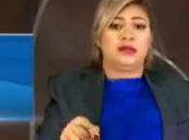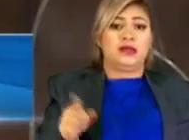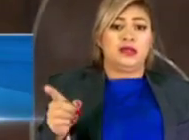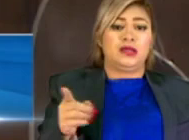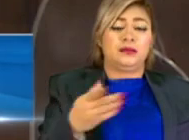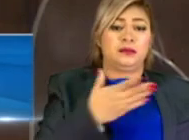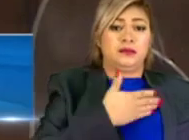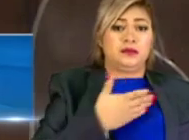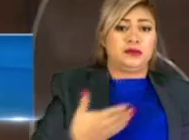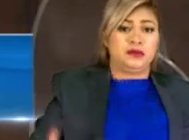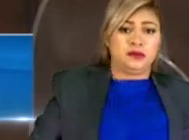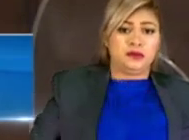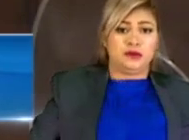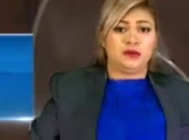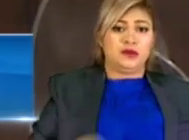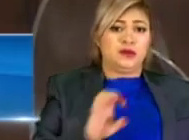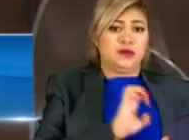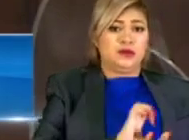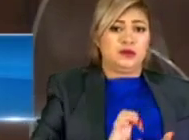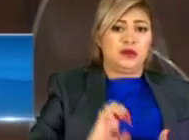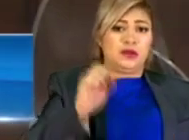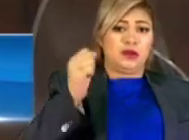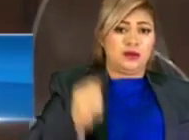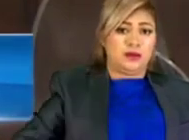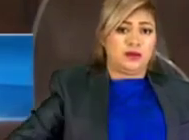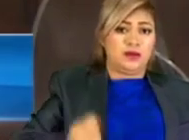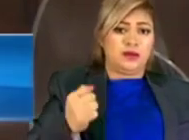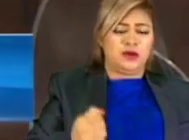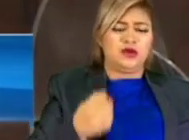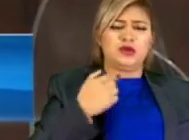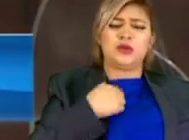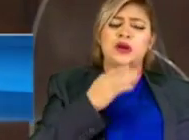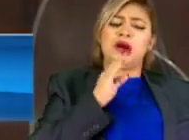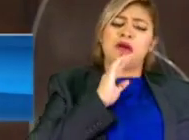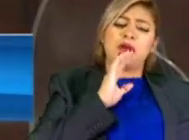Abogados, pero mi entrevista fue muy breve.